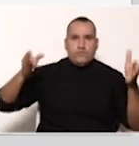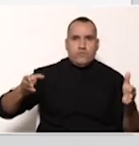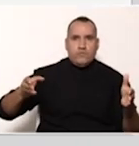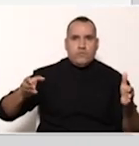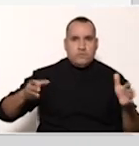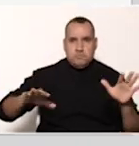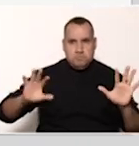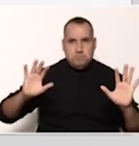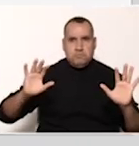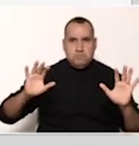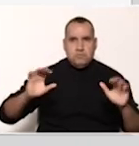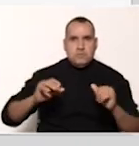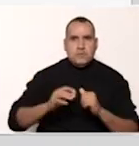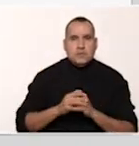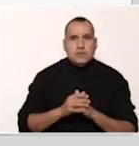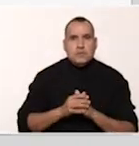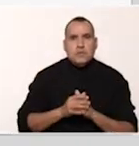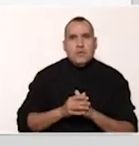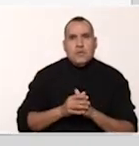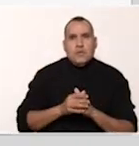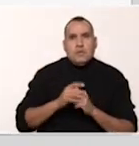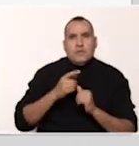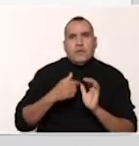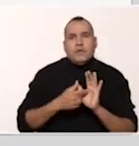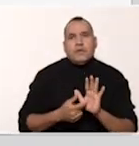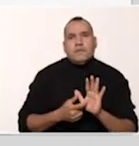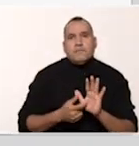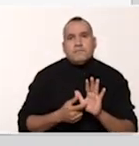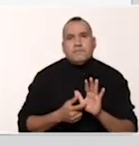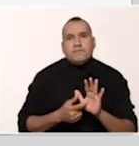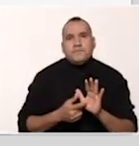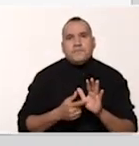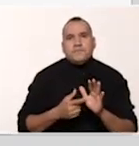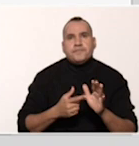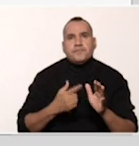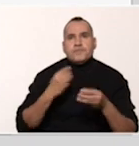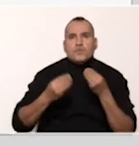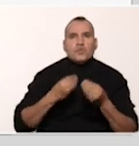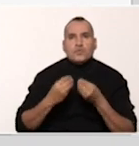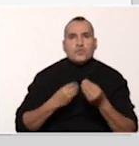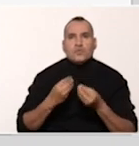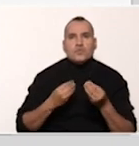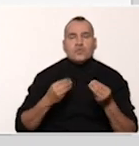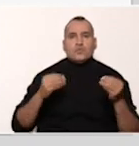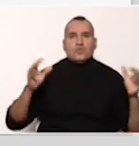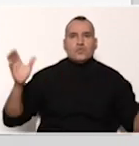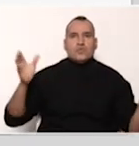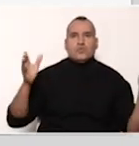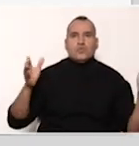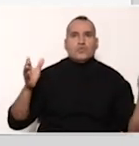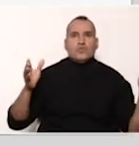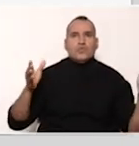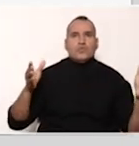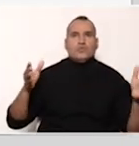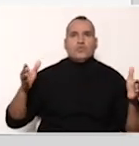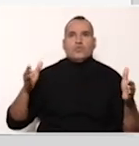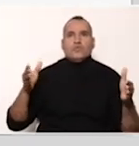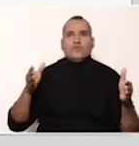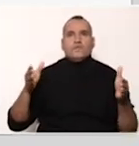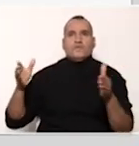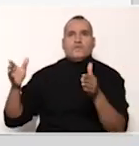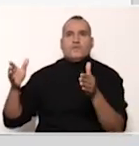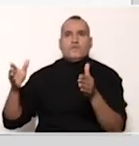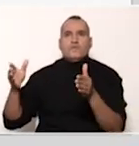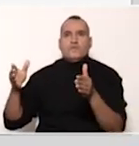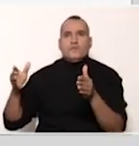la derecha. En este caso voy a utilizar el ejemplo left para que se visualice cómo él ajusta a la izquierda y lo voy a